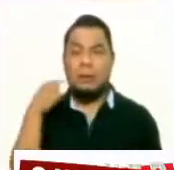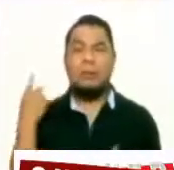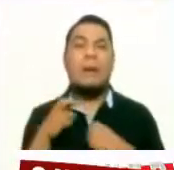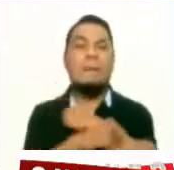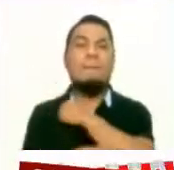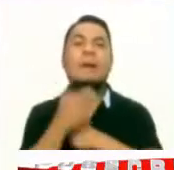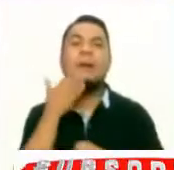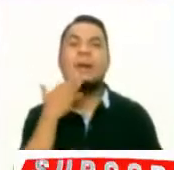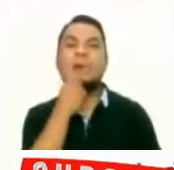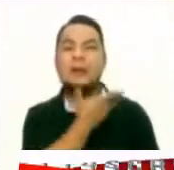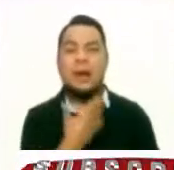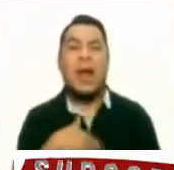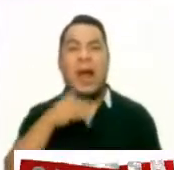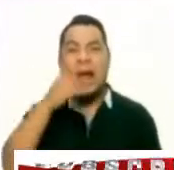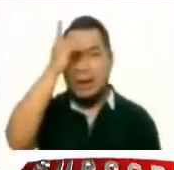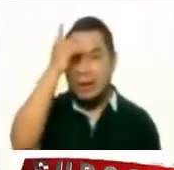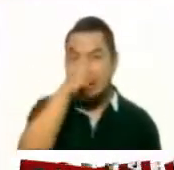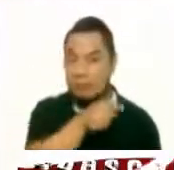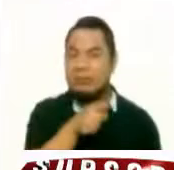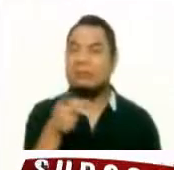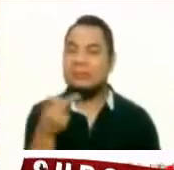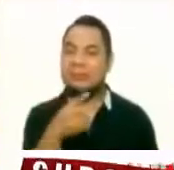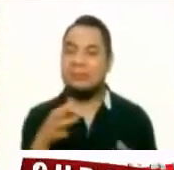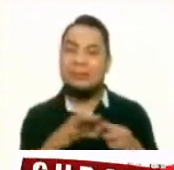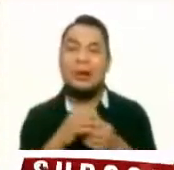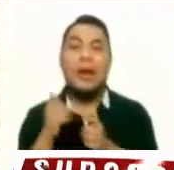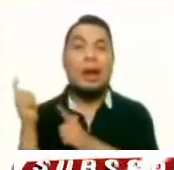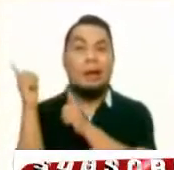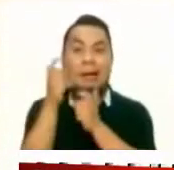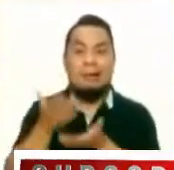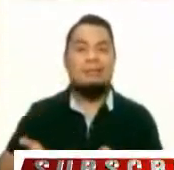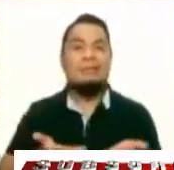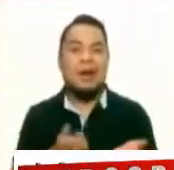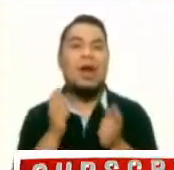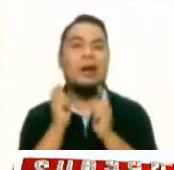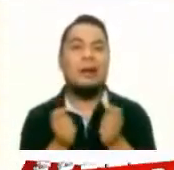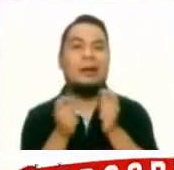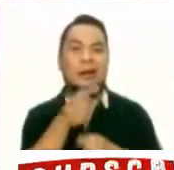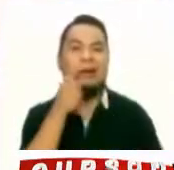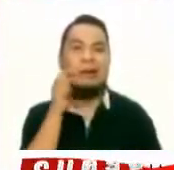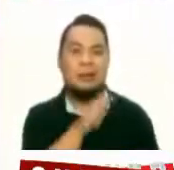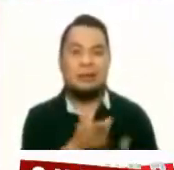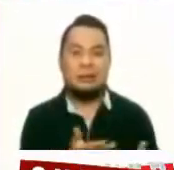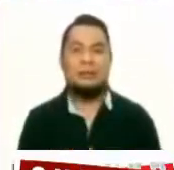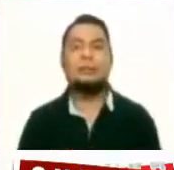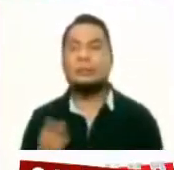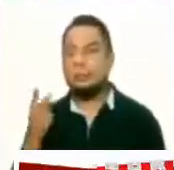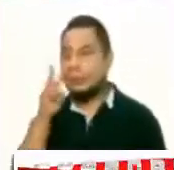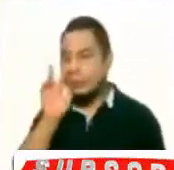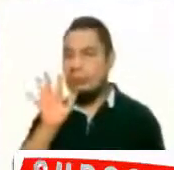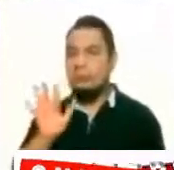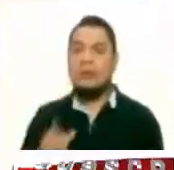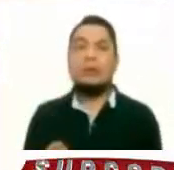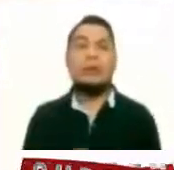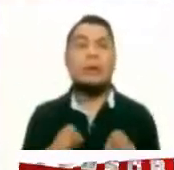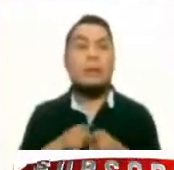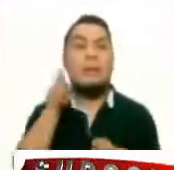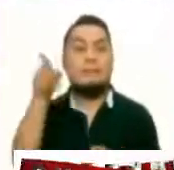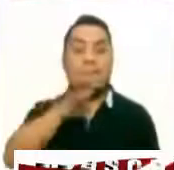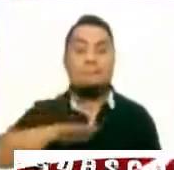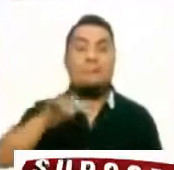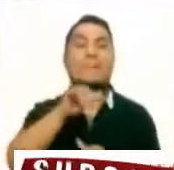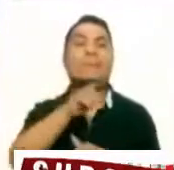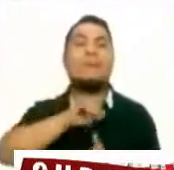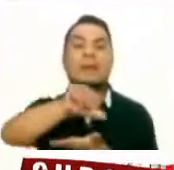países de Occidente como Alemania, que acordaron entregar armas pesadas a las tropas ucranianas. Mientras en la Plaza de la Independencia de